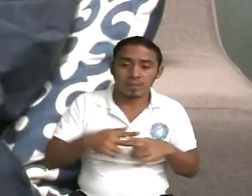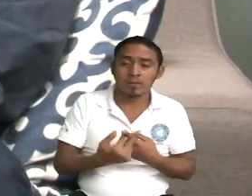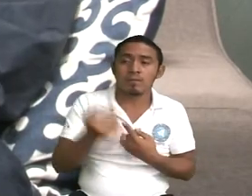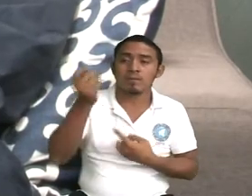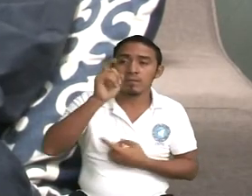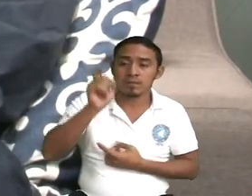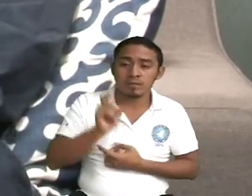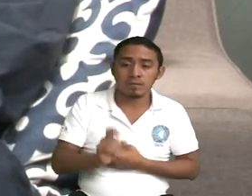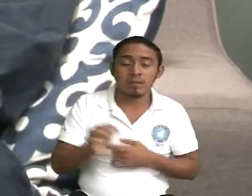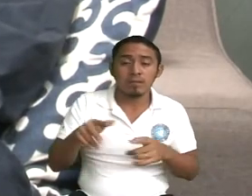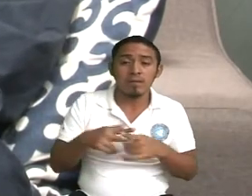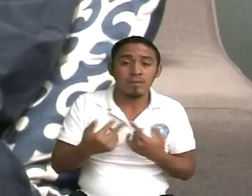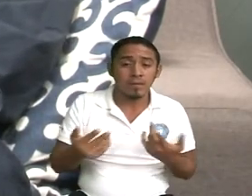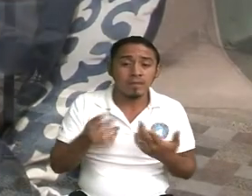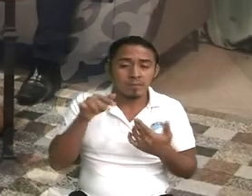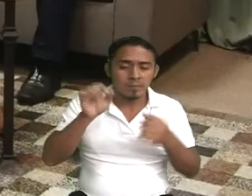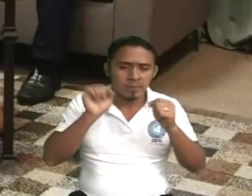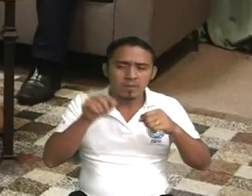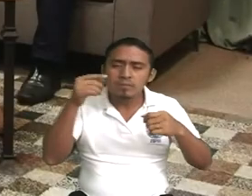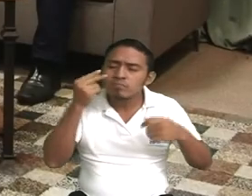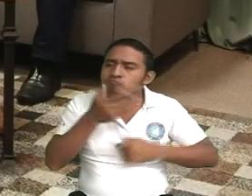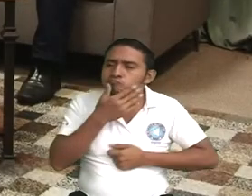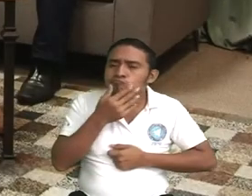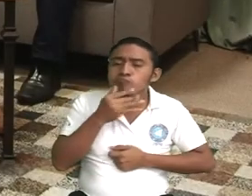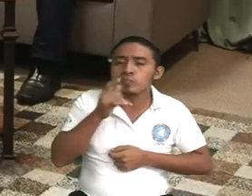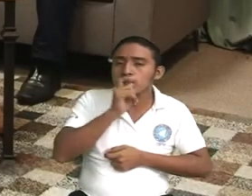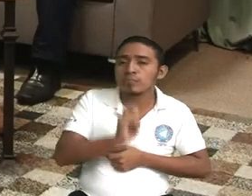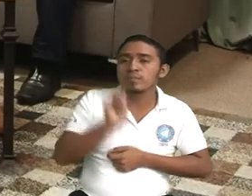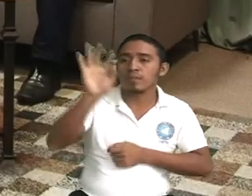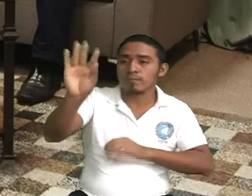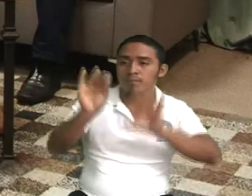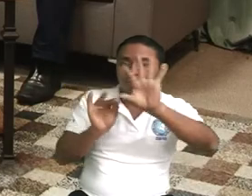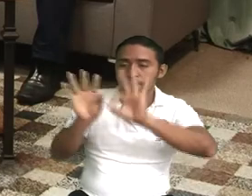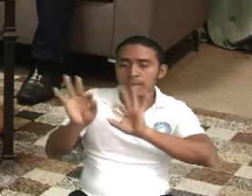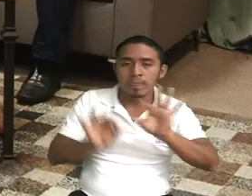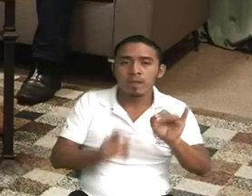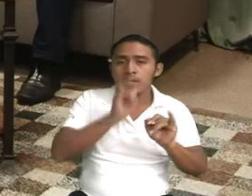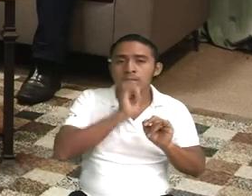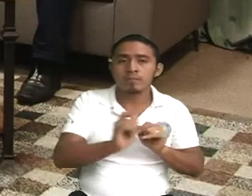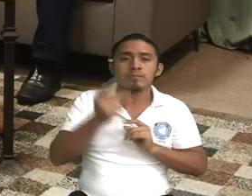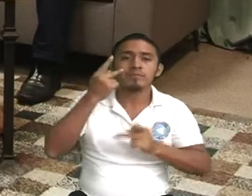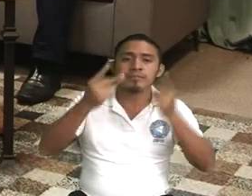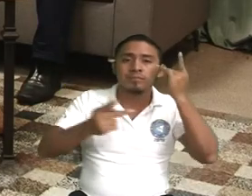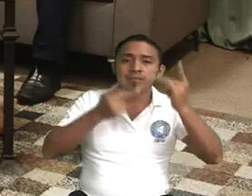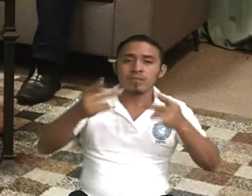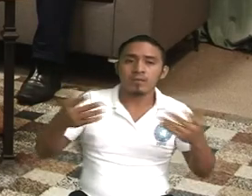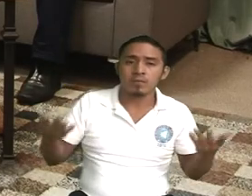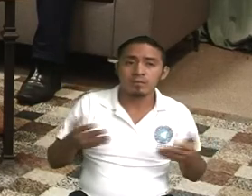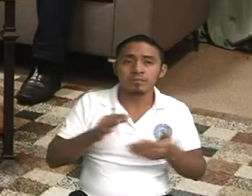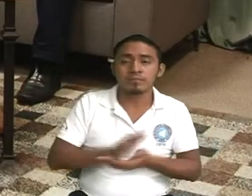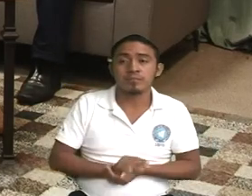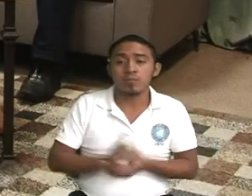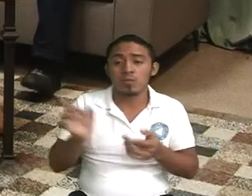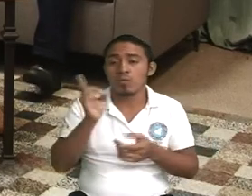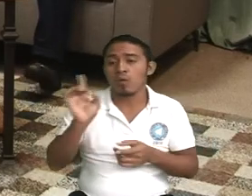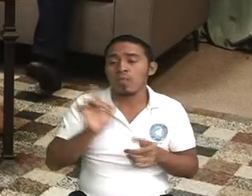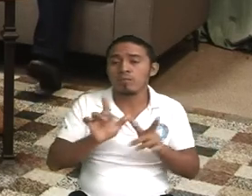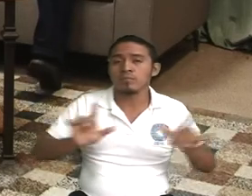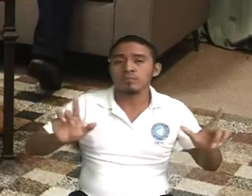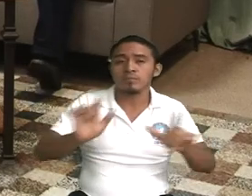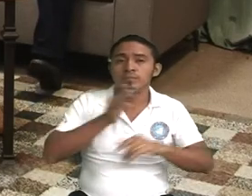y ya pueden ir programándose. Qué actividades pueden visitar o qué destinos pueden